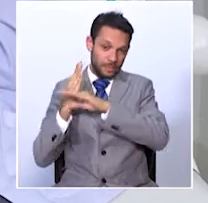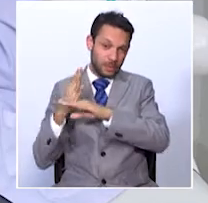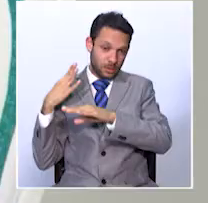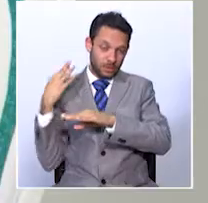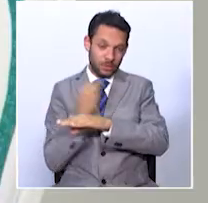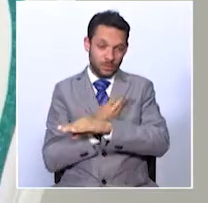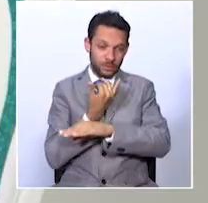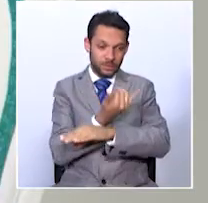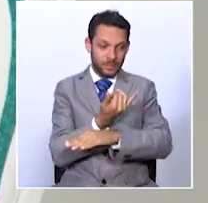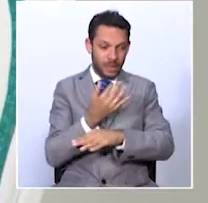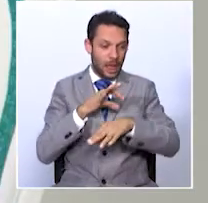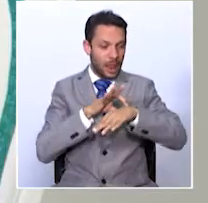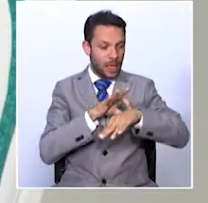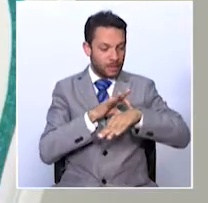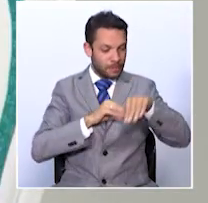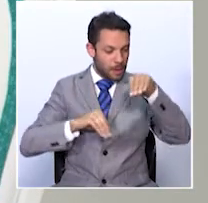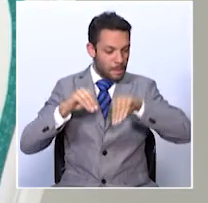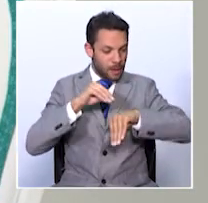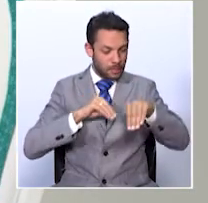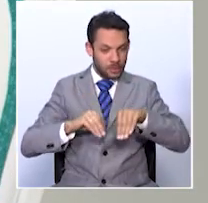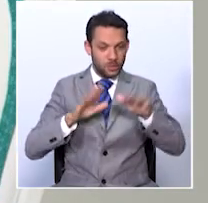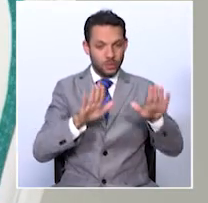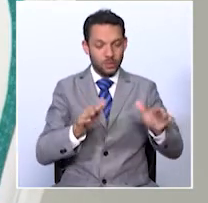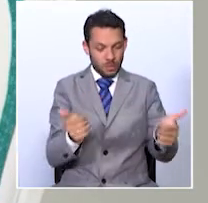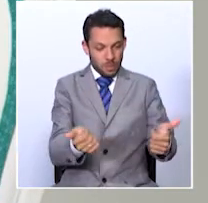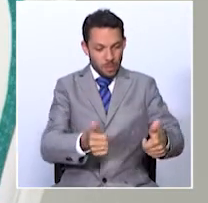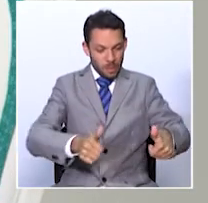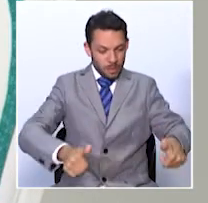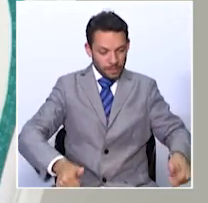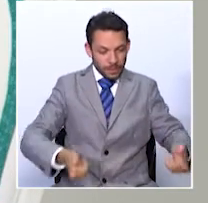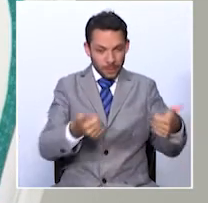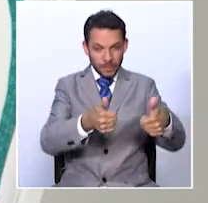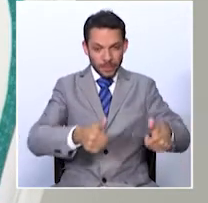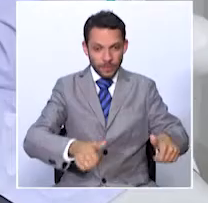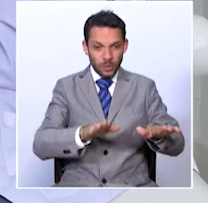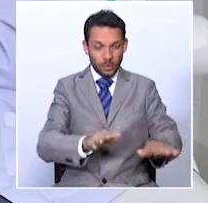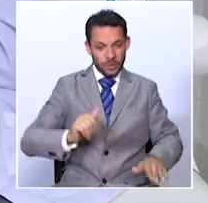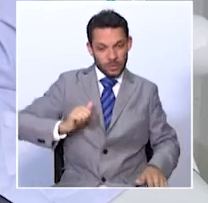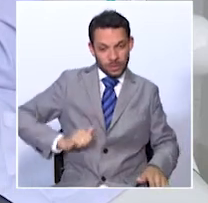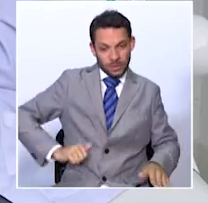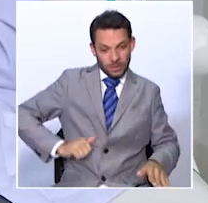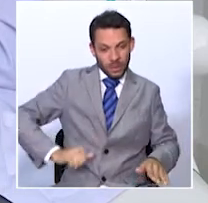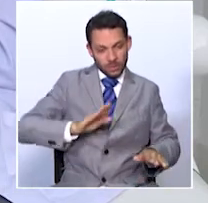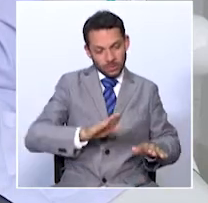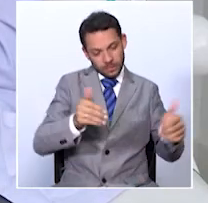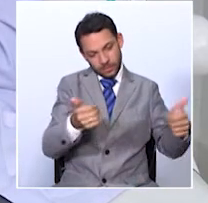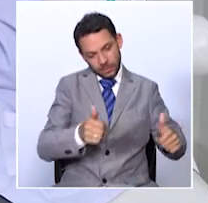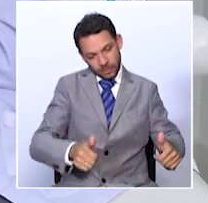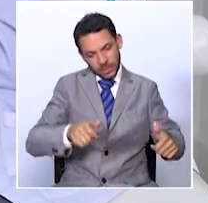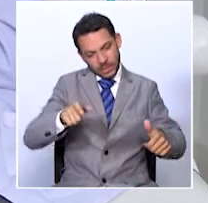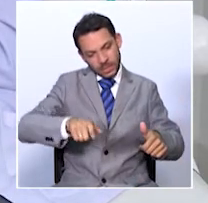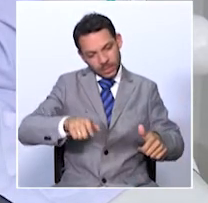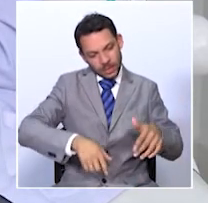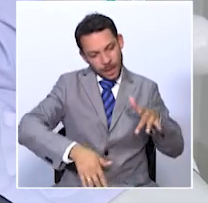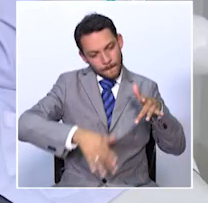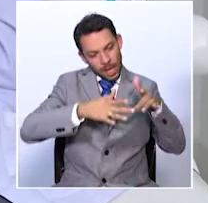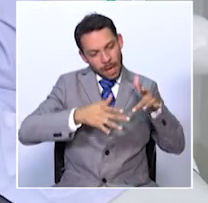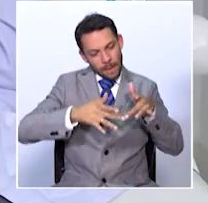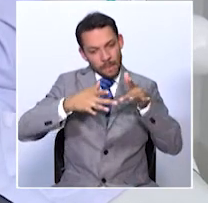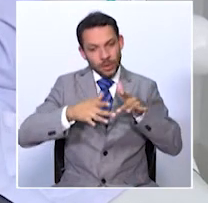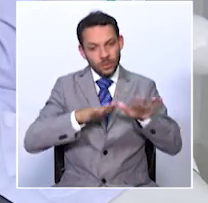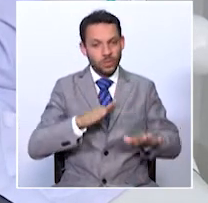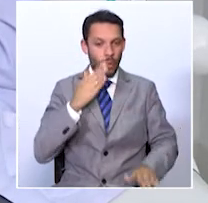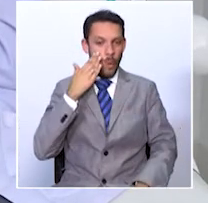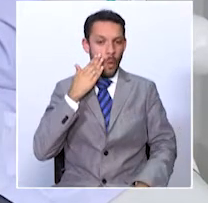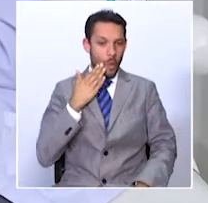concepto de la medicina estética y de la parte de la cirugía plástica, y es que uno tiene que rejuvenecer y